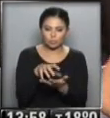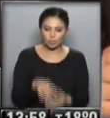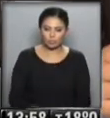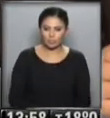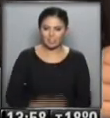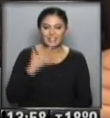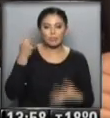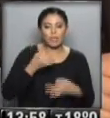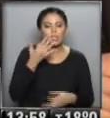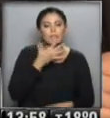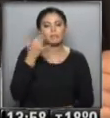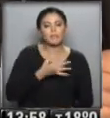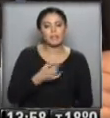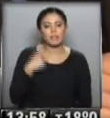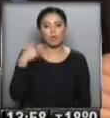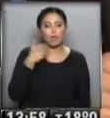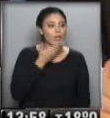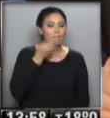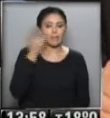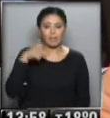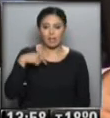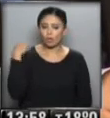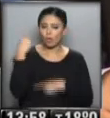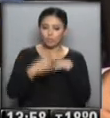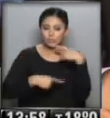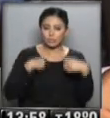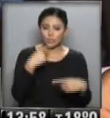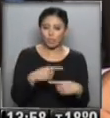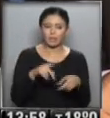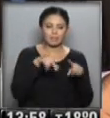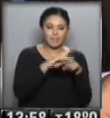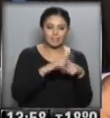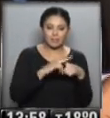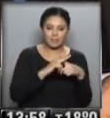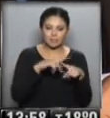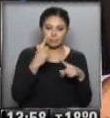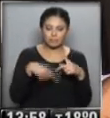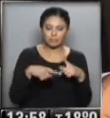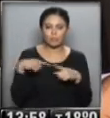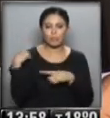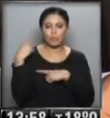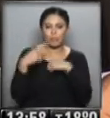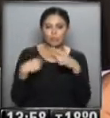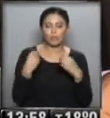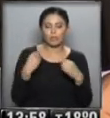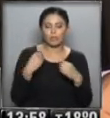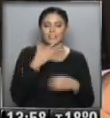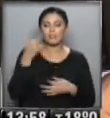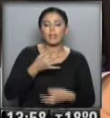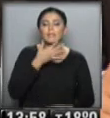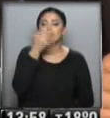en serio. Eso por lo que hoy estamos hablando aquí, van a seguir los talleres, porque la verdadera seguridad